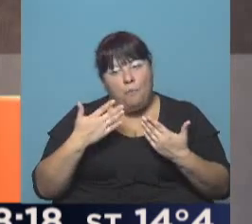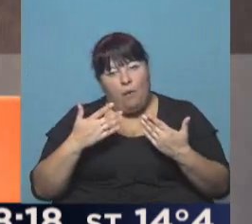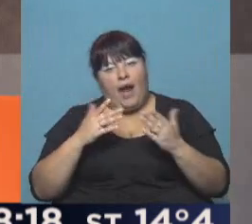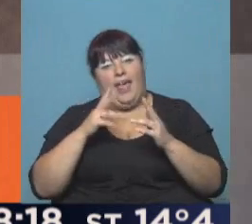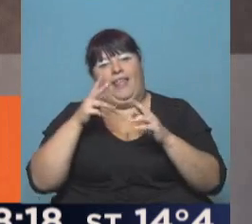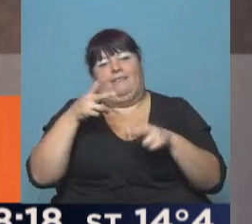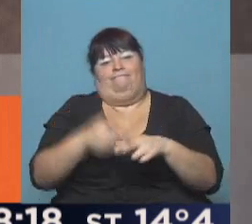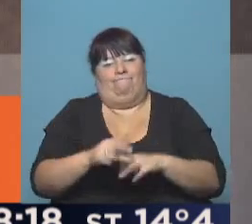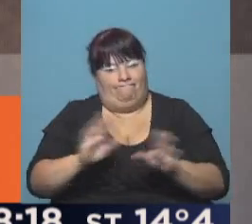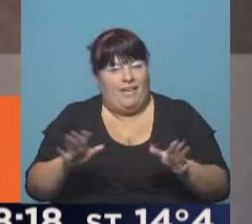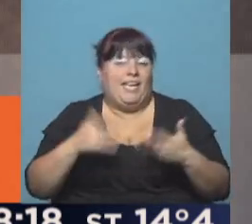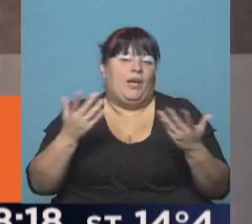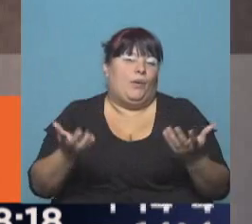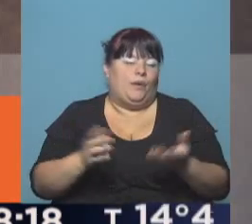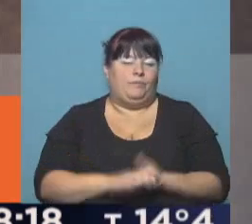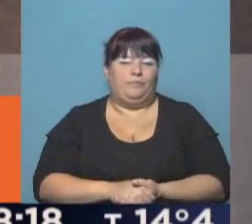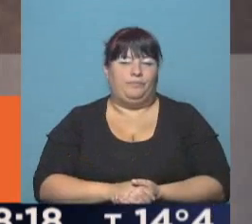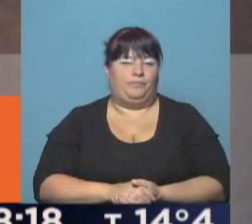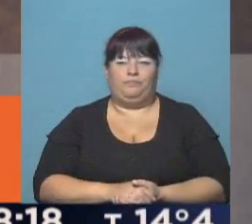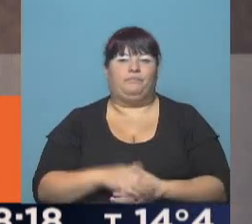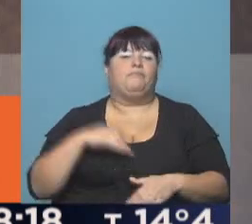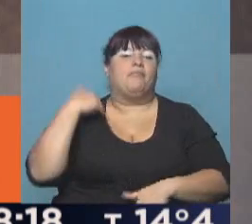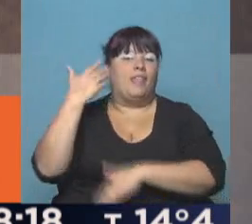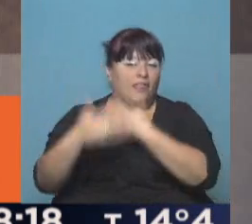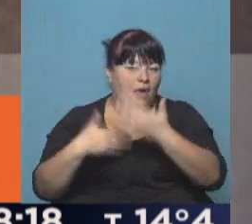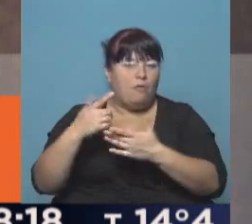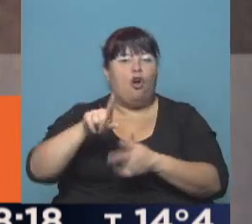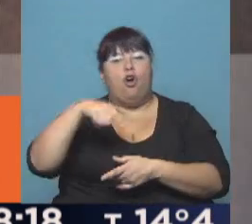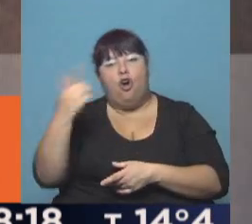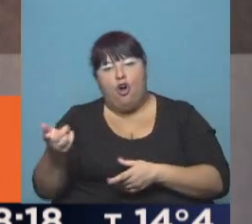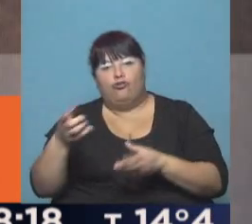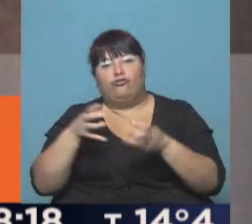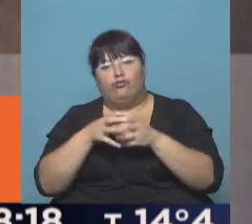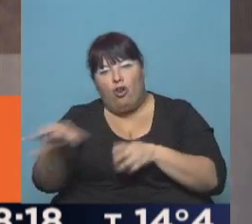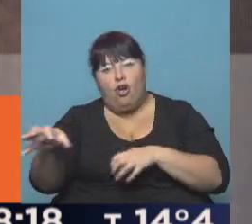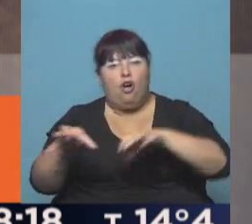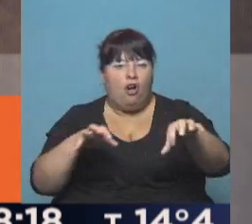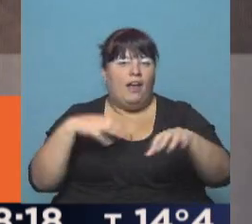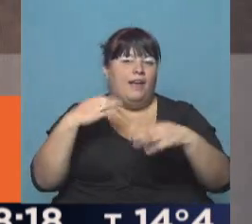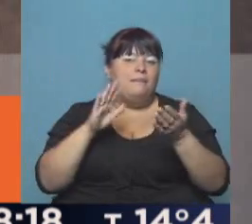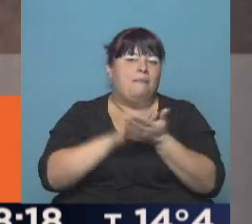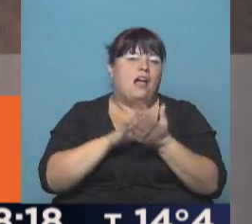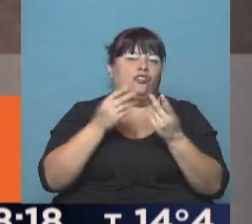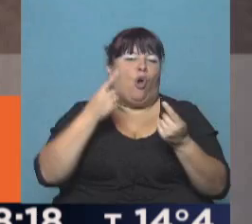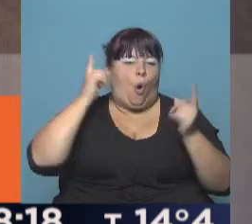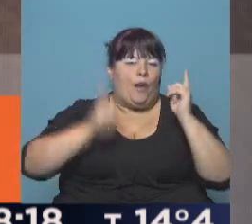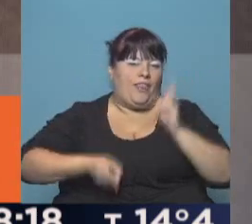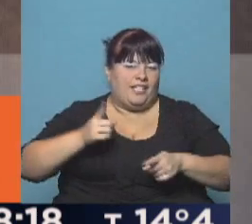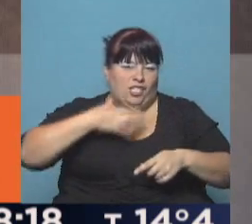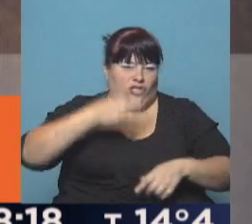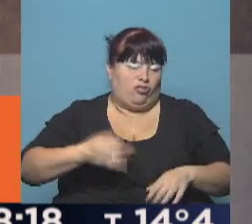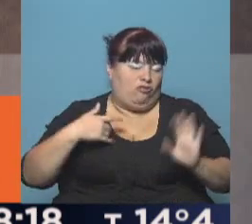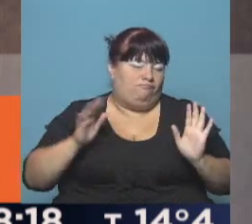determinado punto pero bueno después hay otros espacios que tienen que ver más con la toma de decisión que